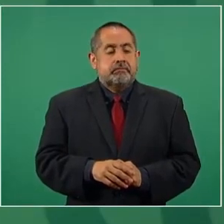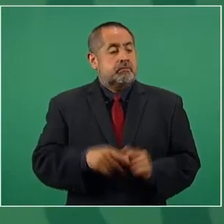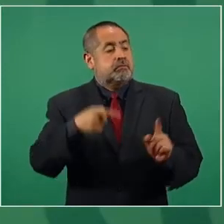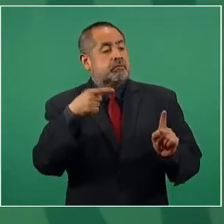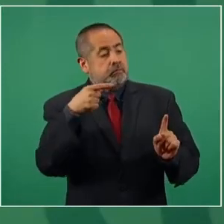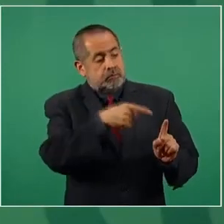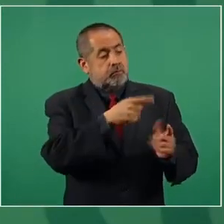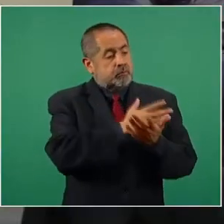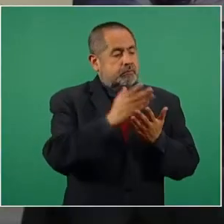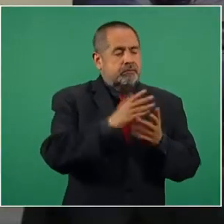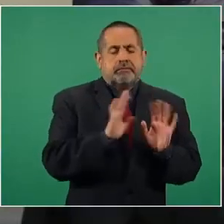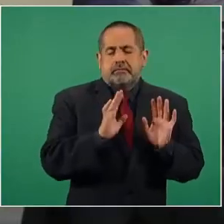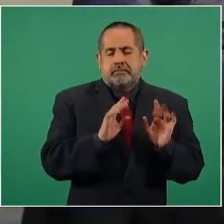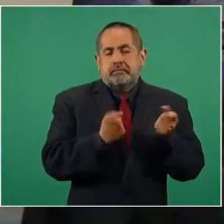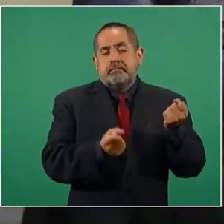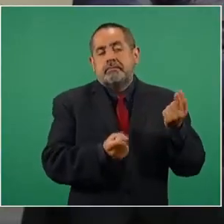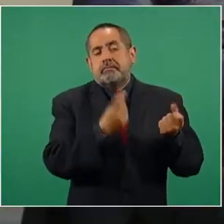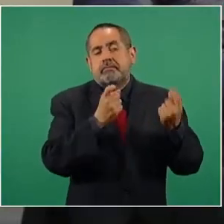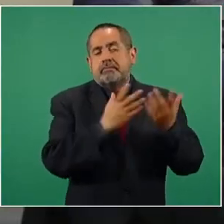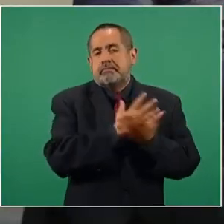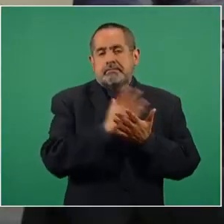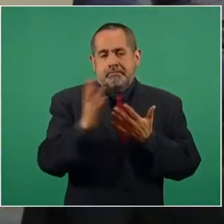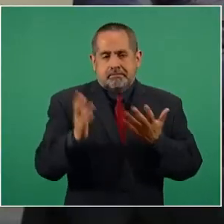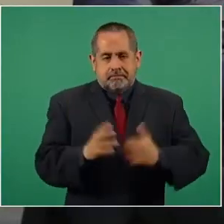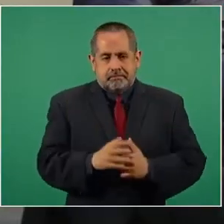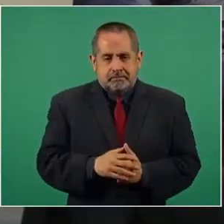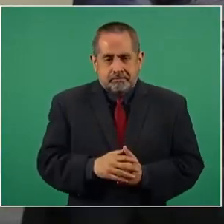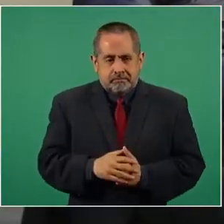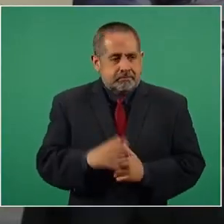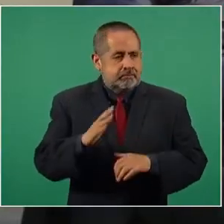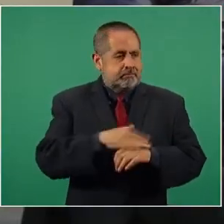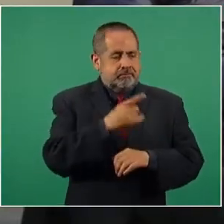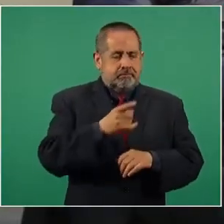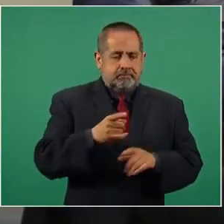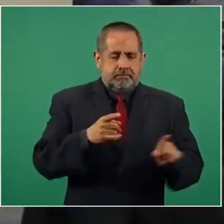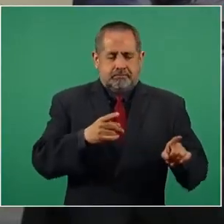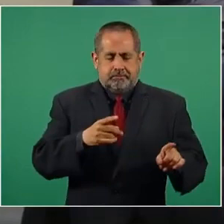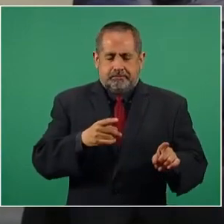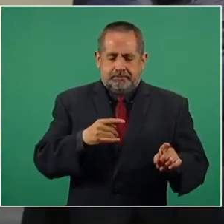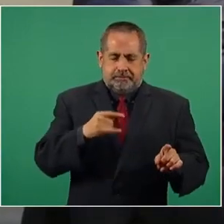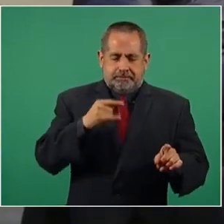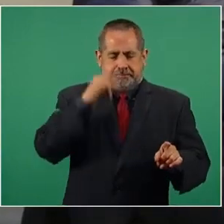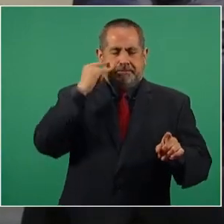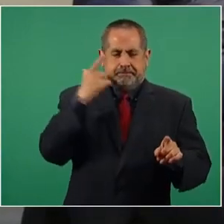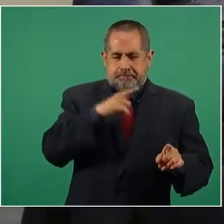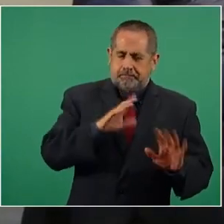señalar a ningún medio, porque sería de mal gusto.